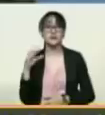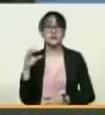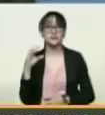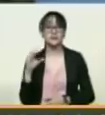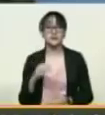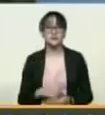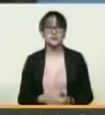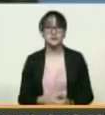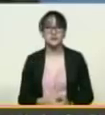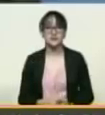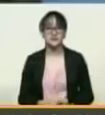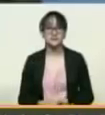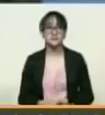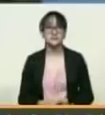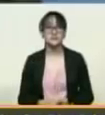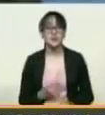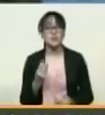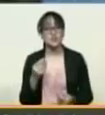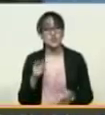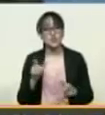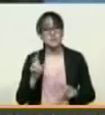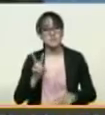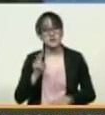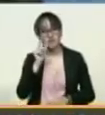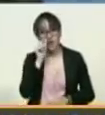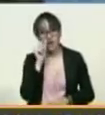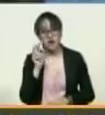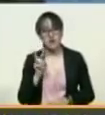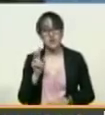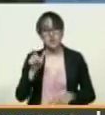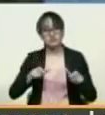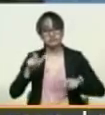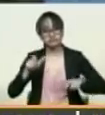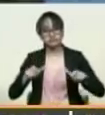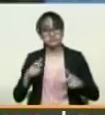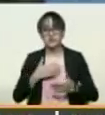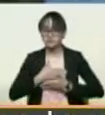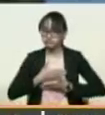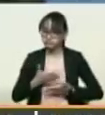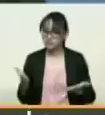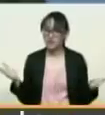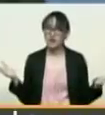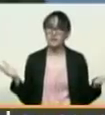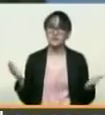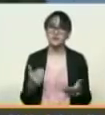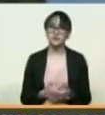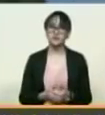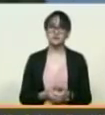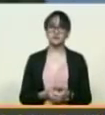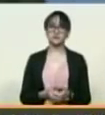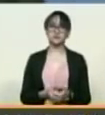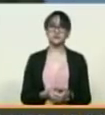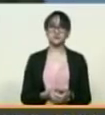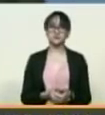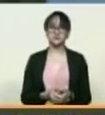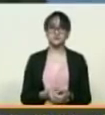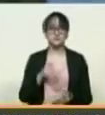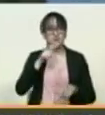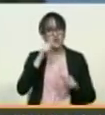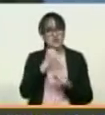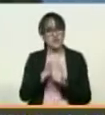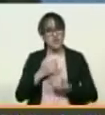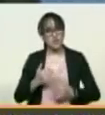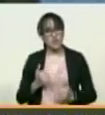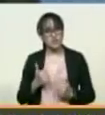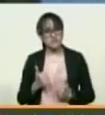son venezolanos, venezolanas. Y siempre los hemos recibido con los brazos abiertos. Gente trabajadora, gente